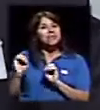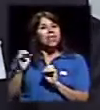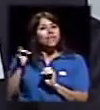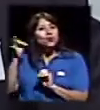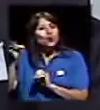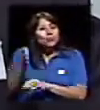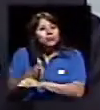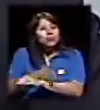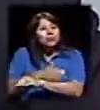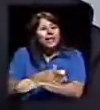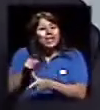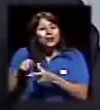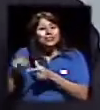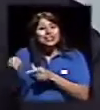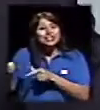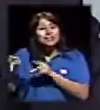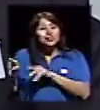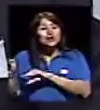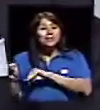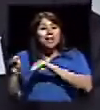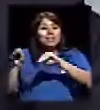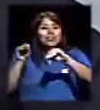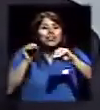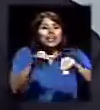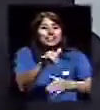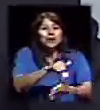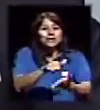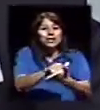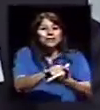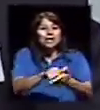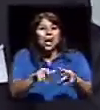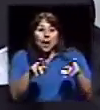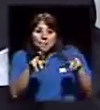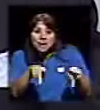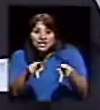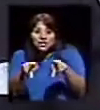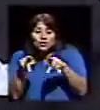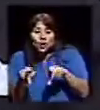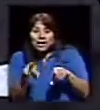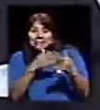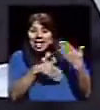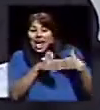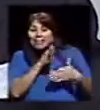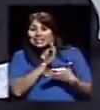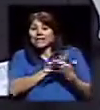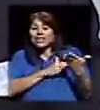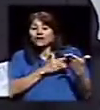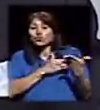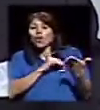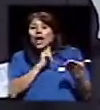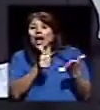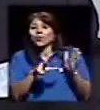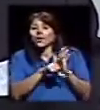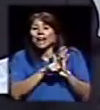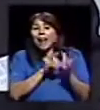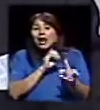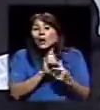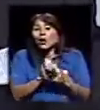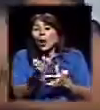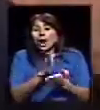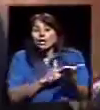los desterrados sociales o culturales, porque habían cometido algún delito o alguna falta contra la moral